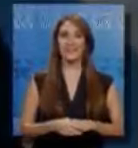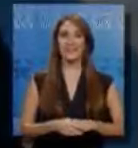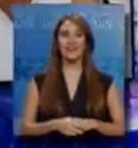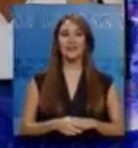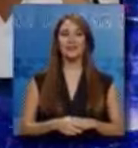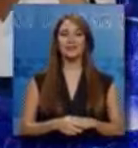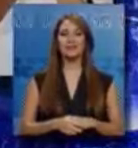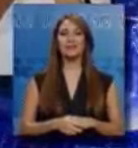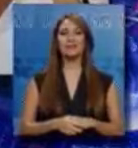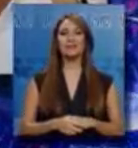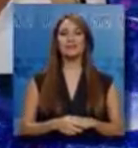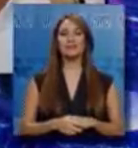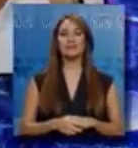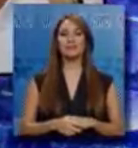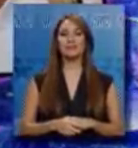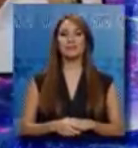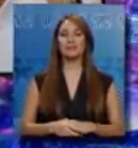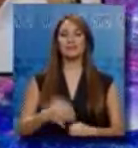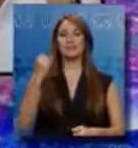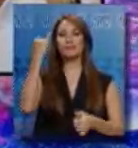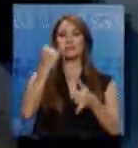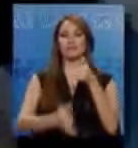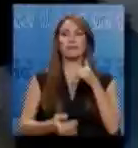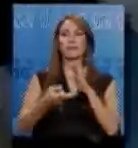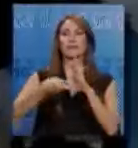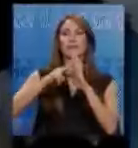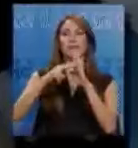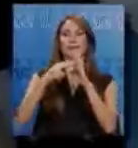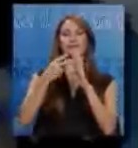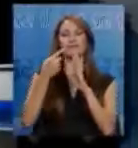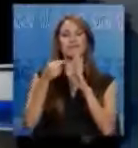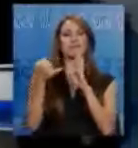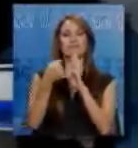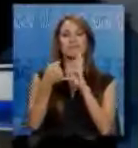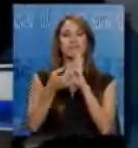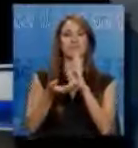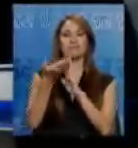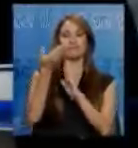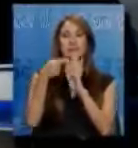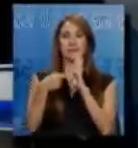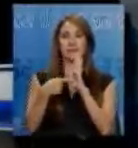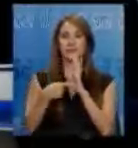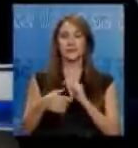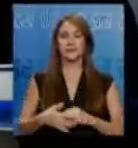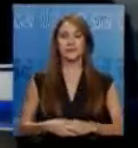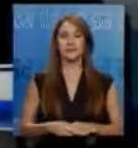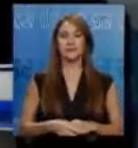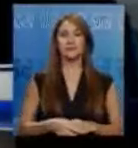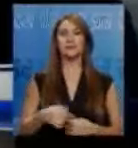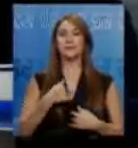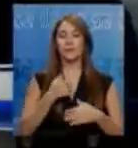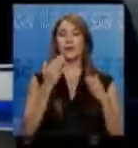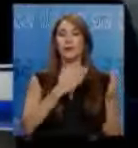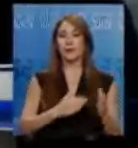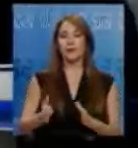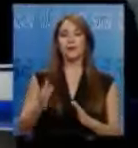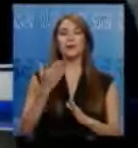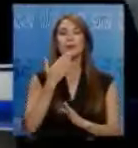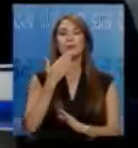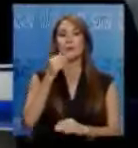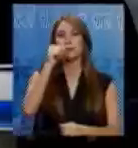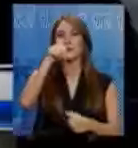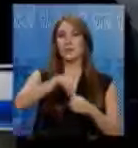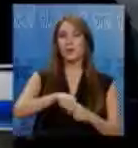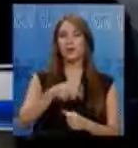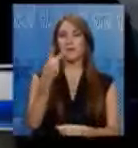gracias. Final de las salvaguardias. Acuérdese que el año pasado dijimos, estamos preparados para escenarios extremos, que el barril de petróleo